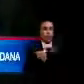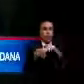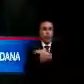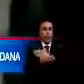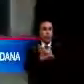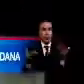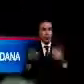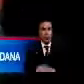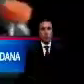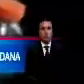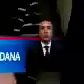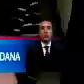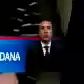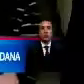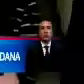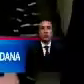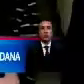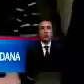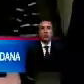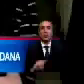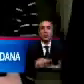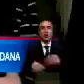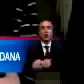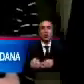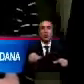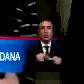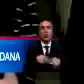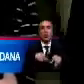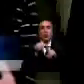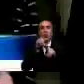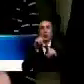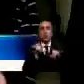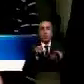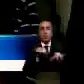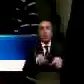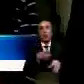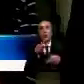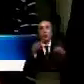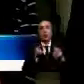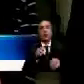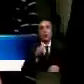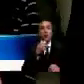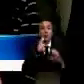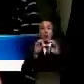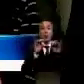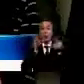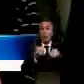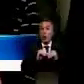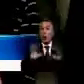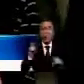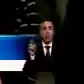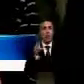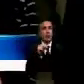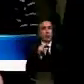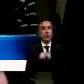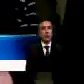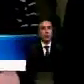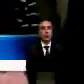intervenidas. ¿Qué departamentos nomás? De Informática y Comunicación. ¿De Secretaría General?